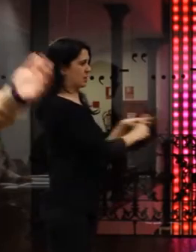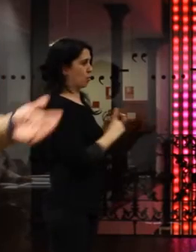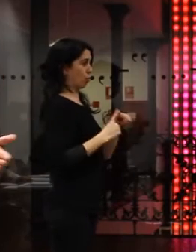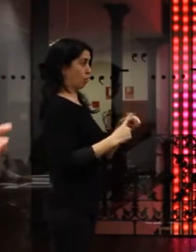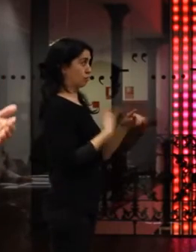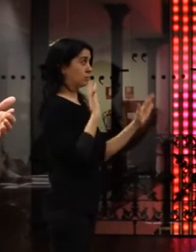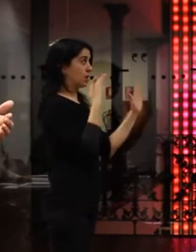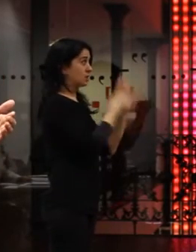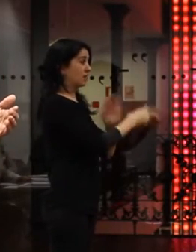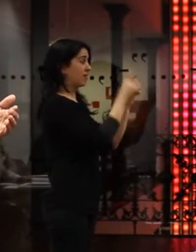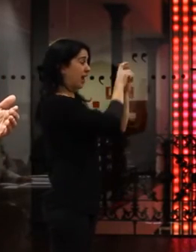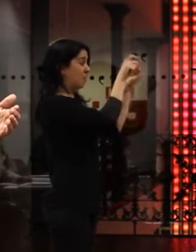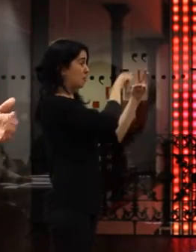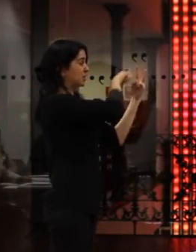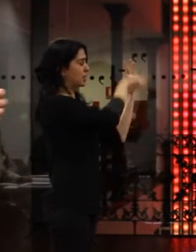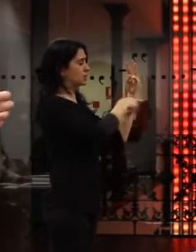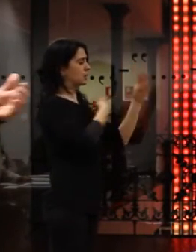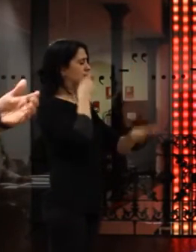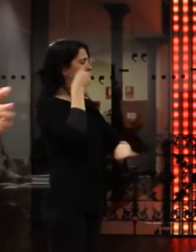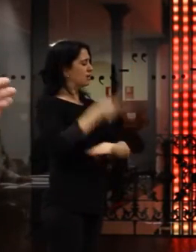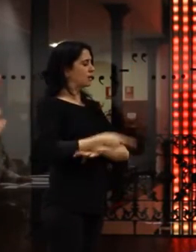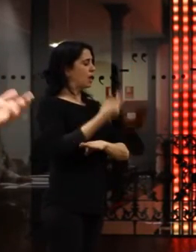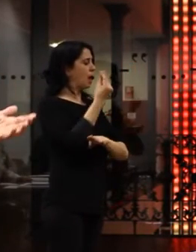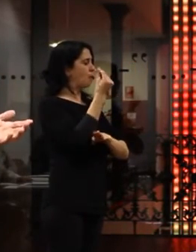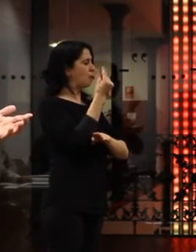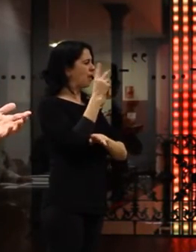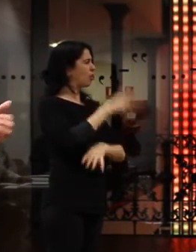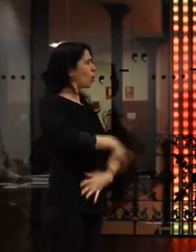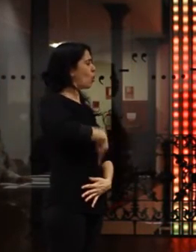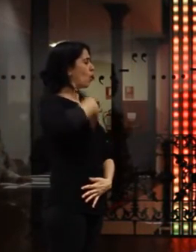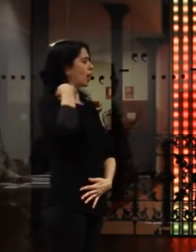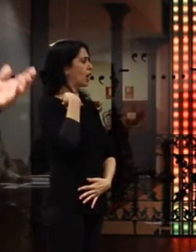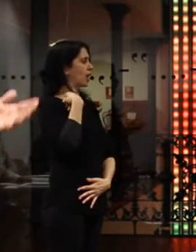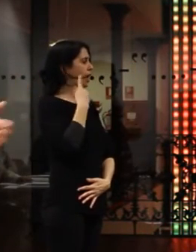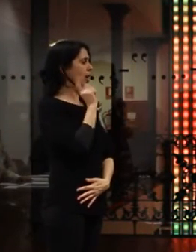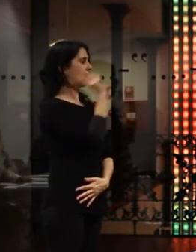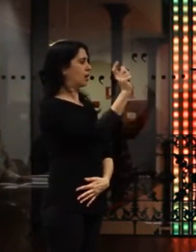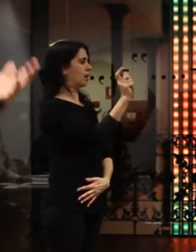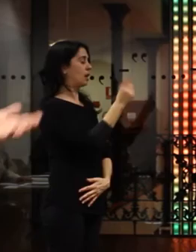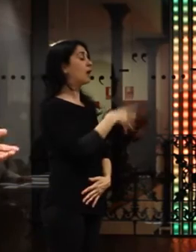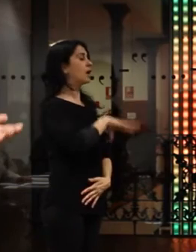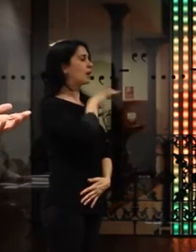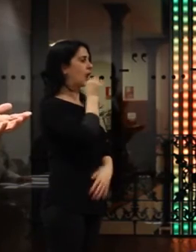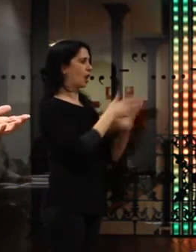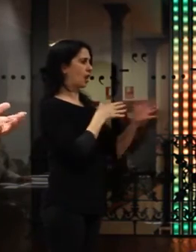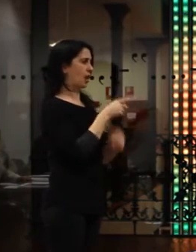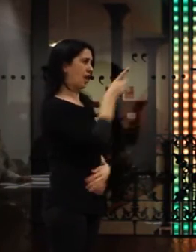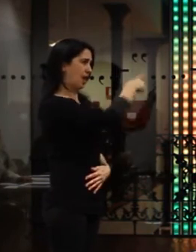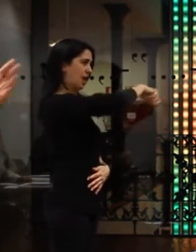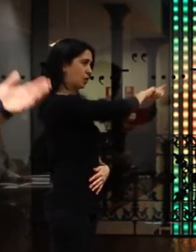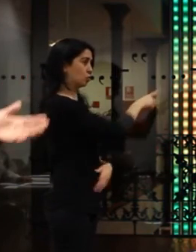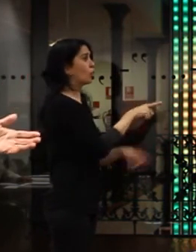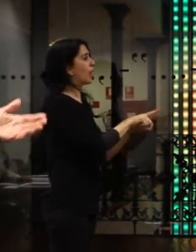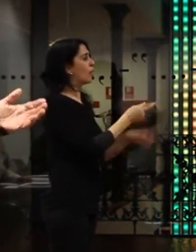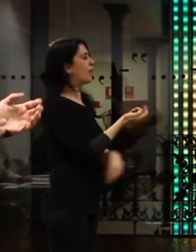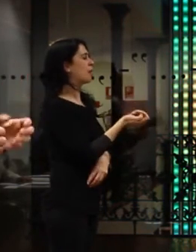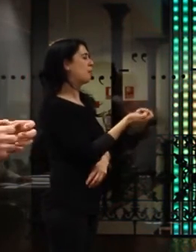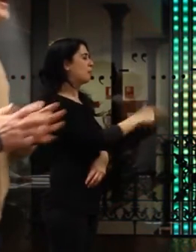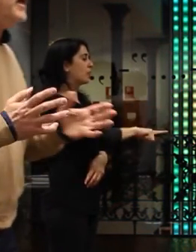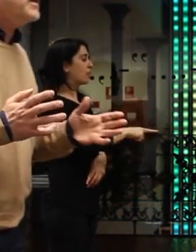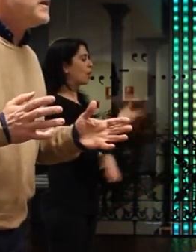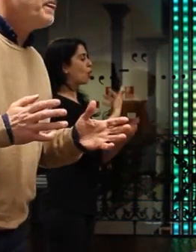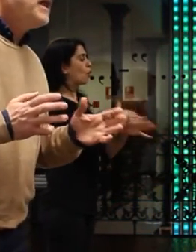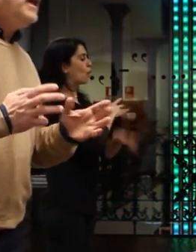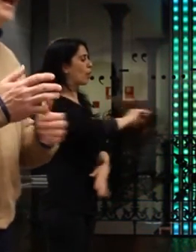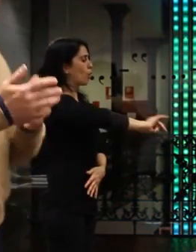tanto condicionan el precio mayorista, eso que estamos viendo ahora todos los días. Esto es como una especie de juego de casino, ¿no? Ahora todos hemos aprendido lo